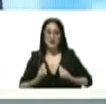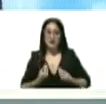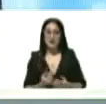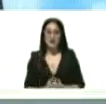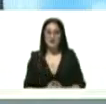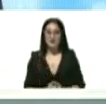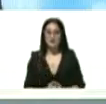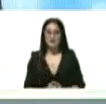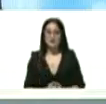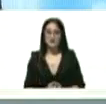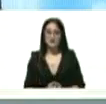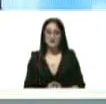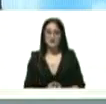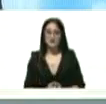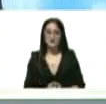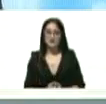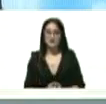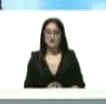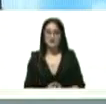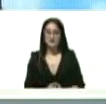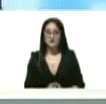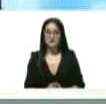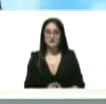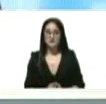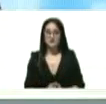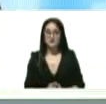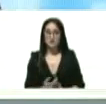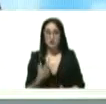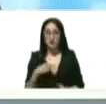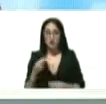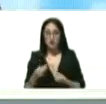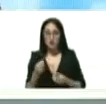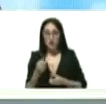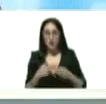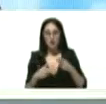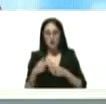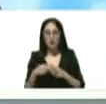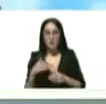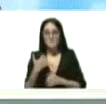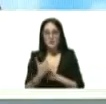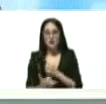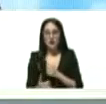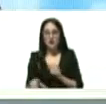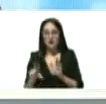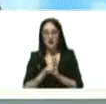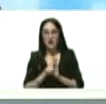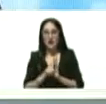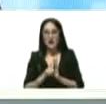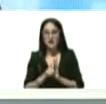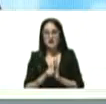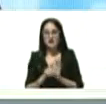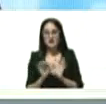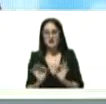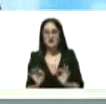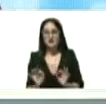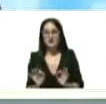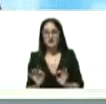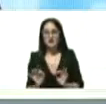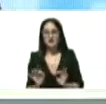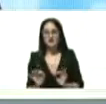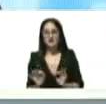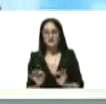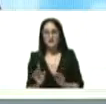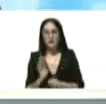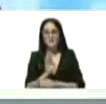de lo que hemos pasado, más todavía. Por eso hemos construido un proyecto de ley de carácter orgánico también,